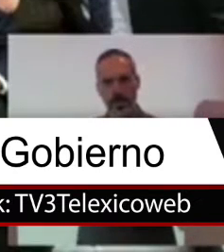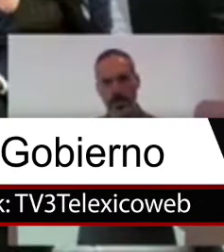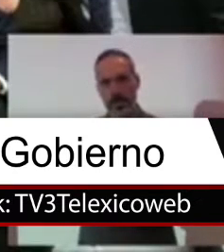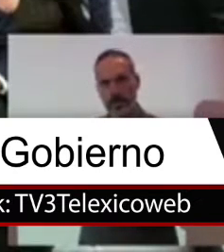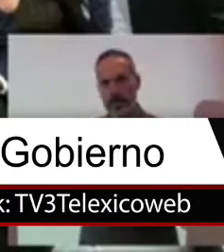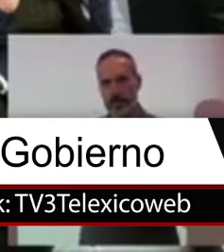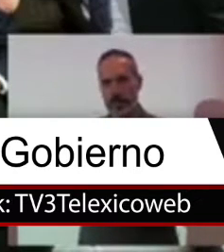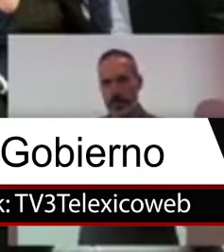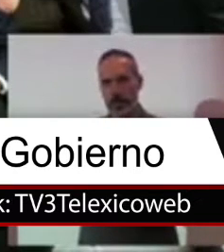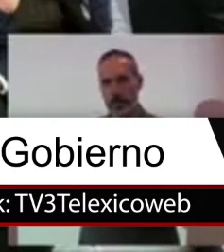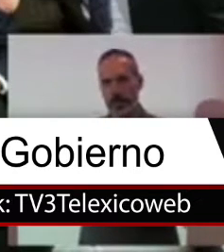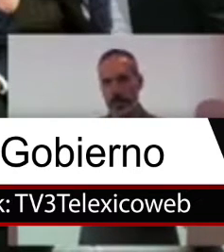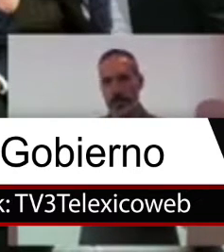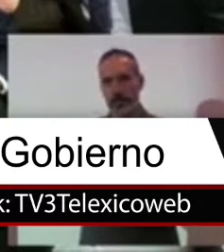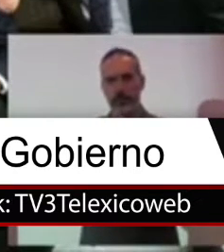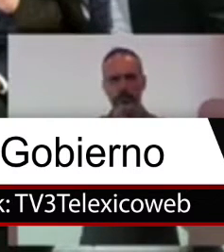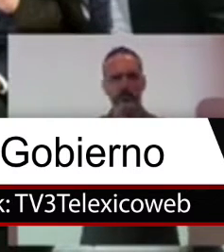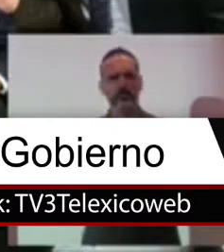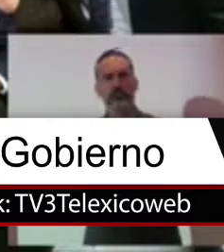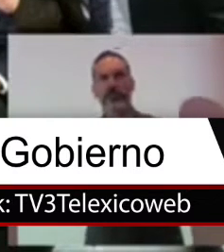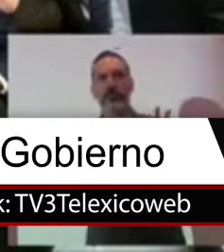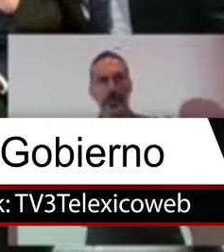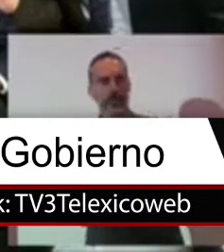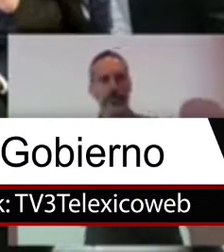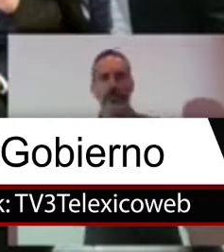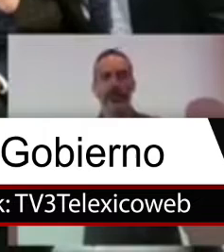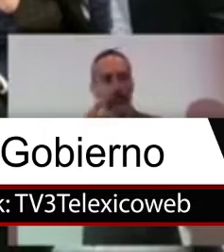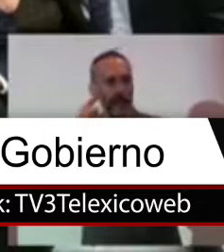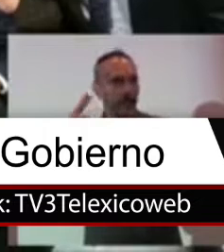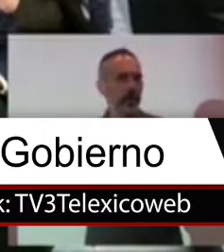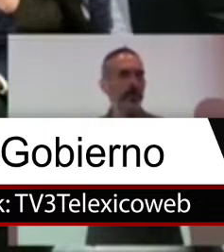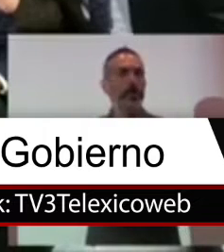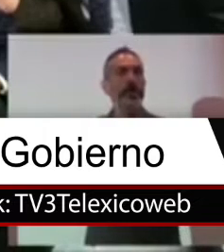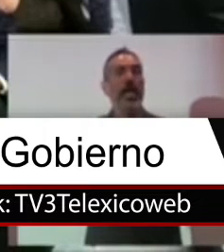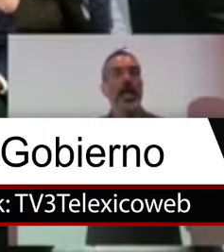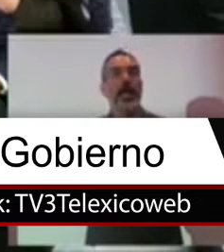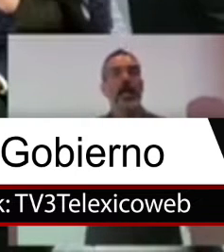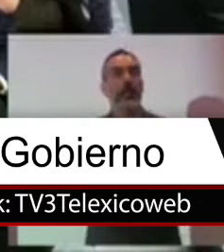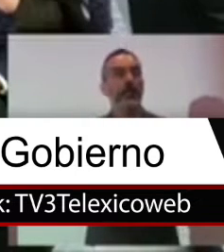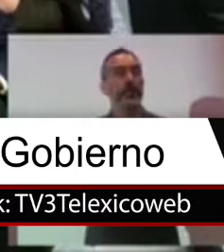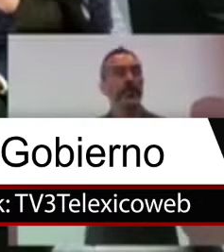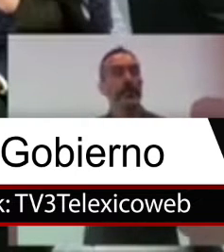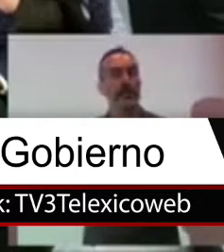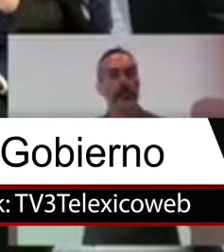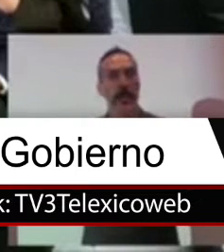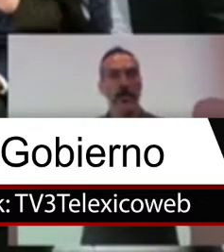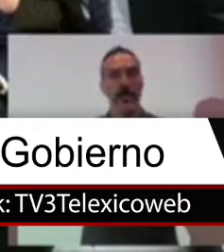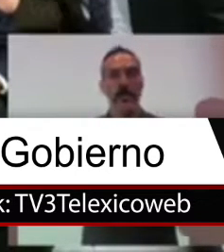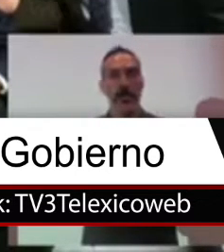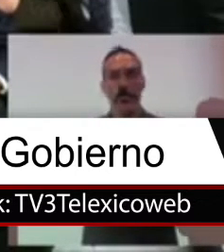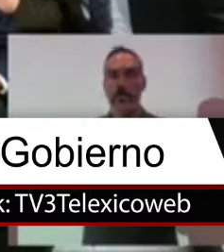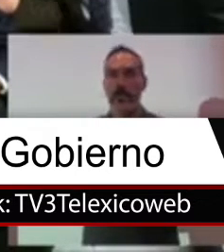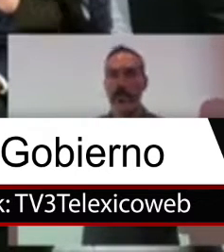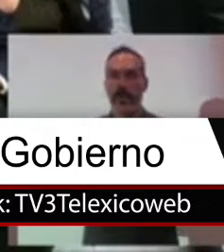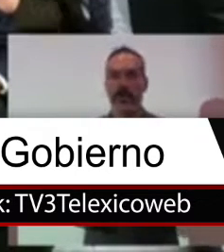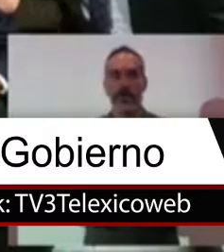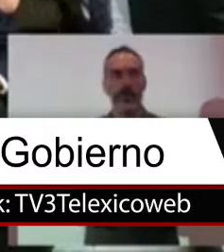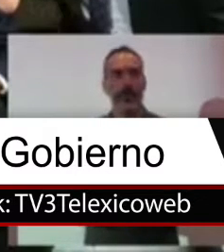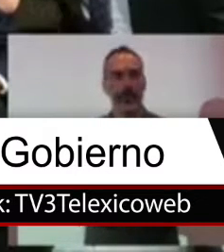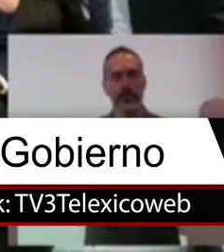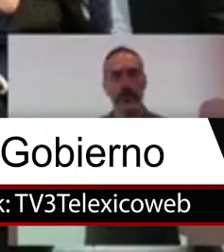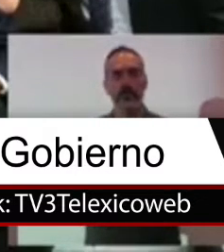mostrarnos que se pueden hacer las cosas bien desde la primera, con profesionalismo y sobre todo con vocación de